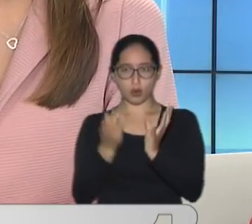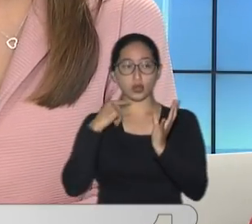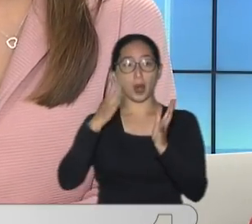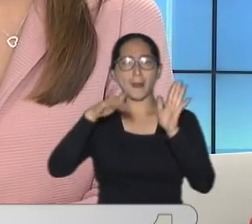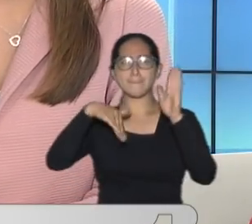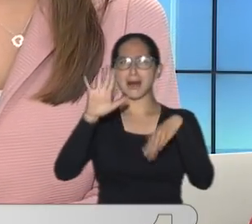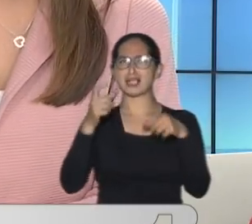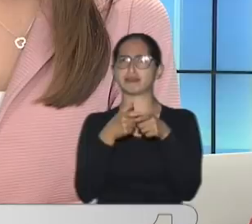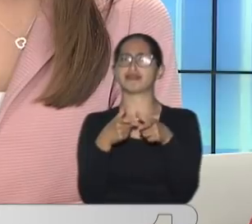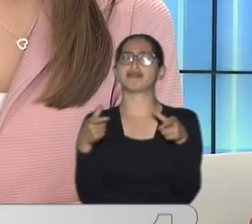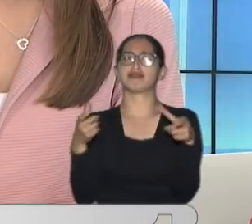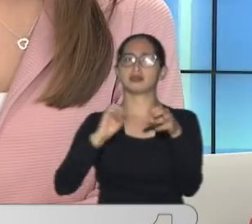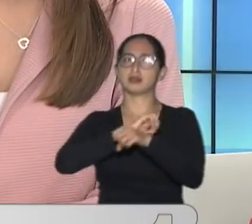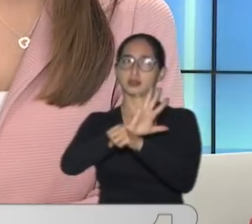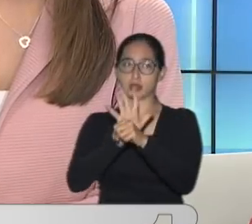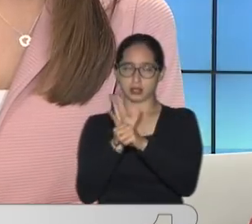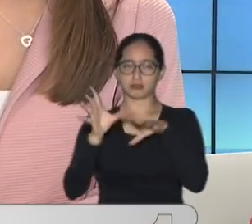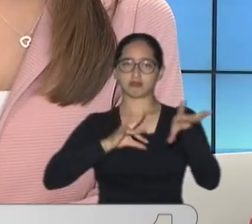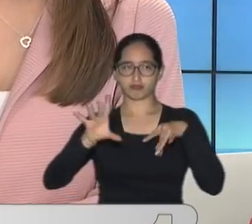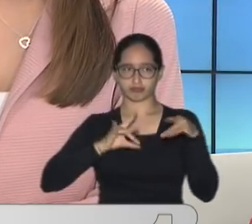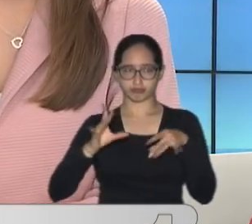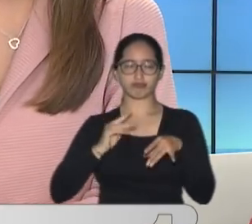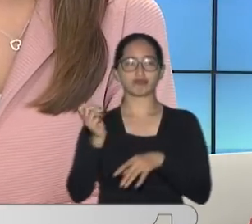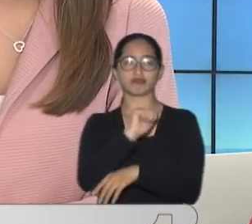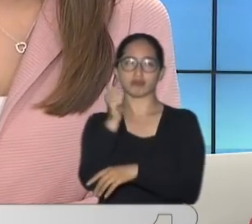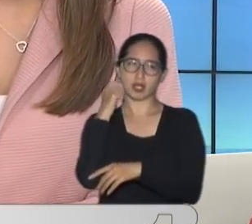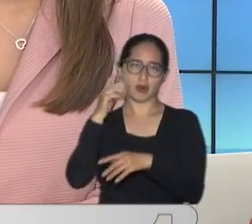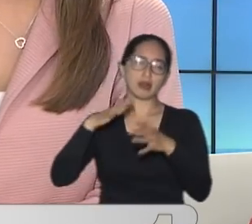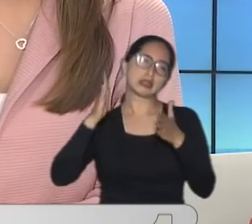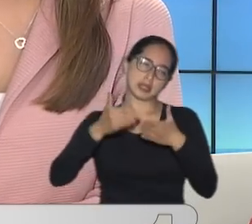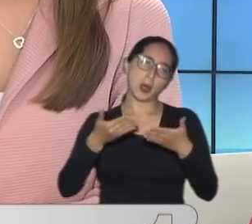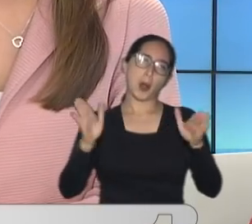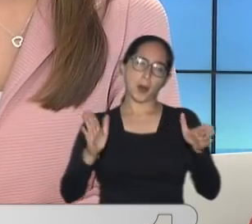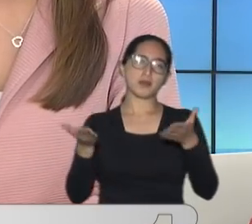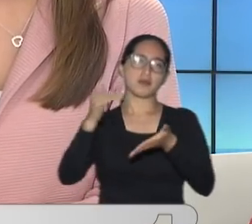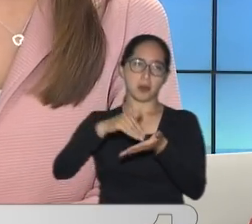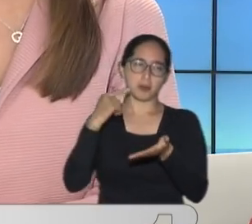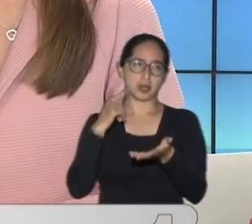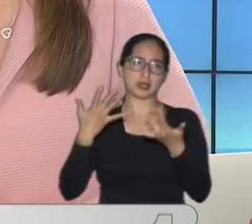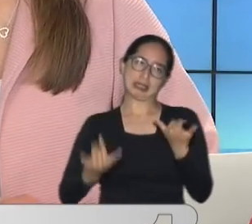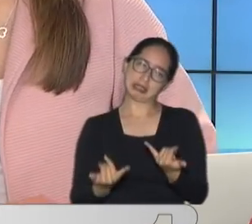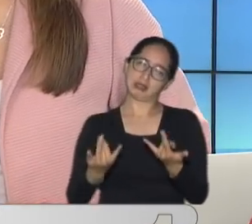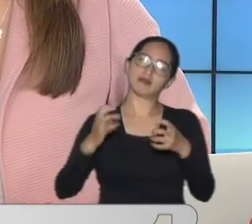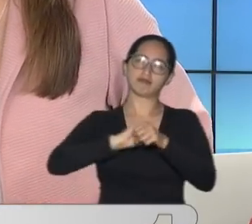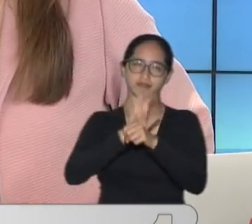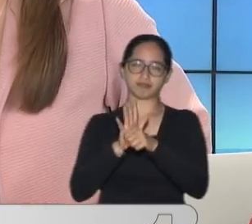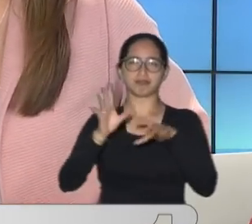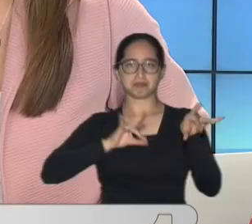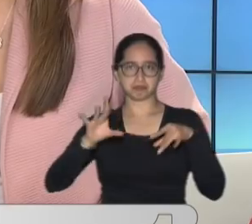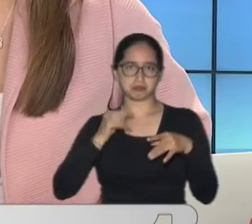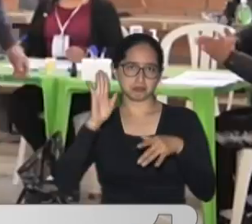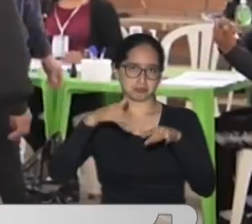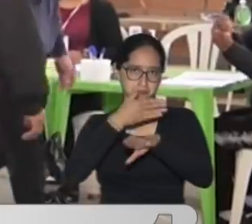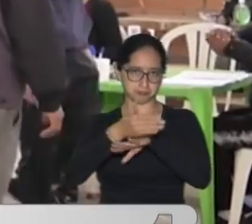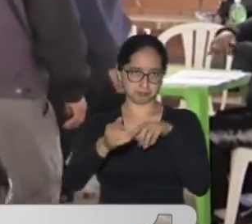Venezuela inicia una reapertura económica en medio de la crisis y la pandemia. Las noticias del mundo en Noticentro 1